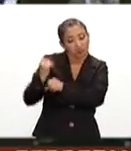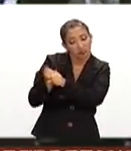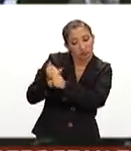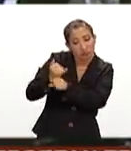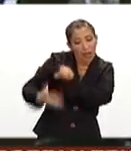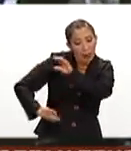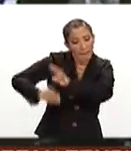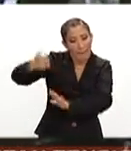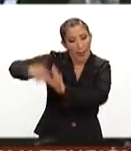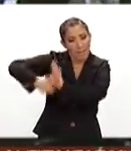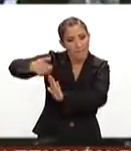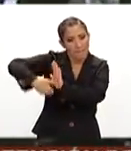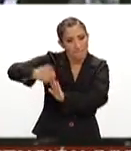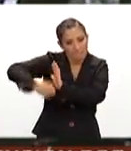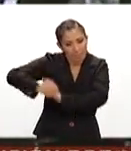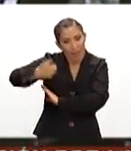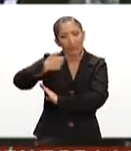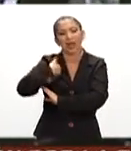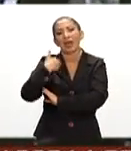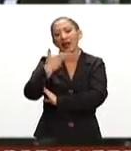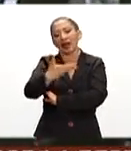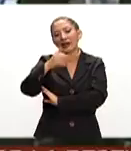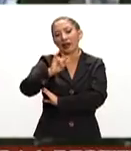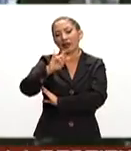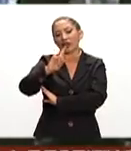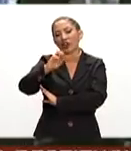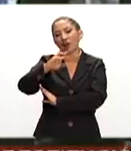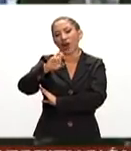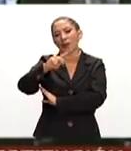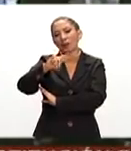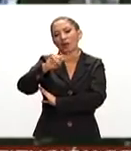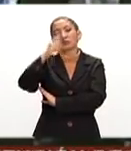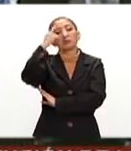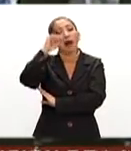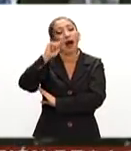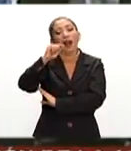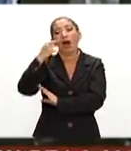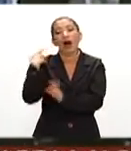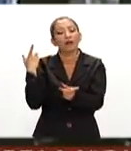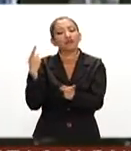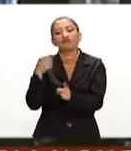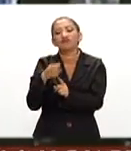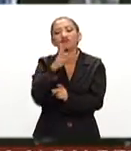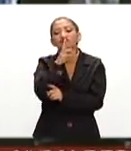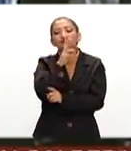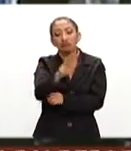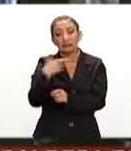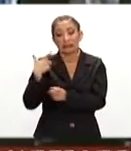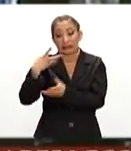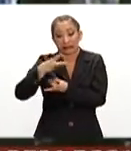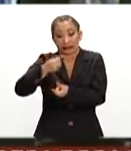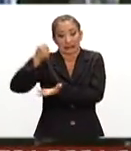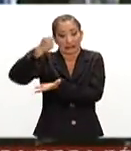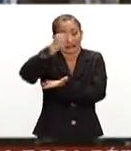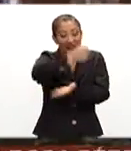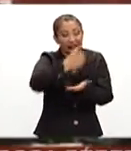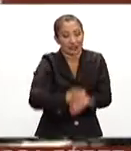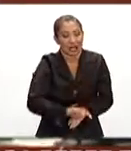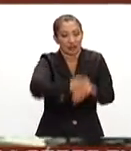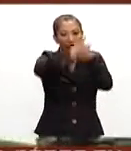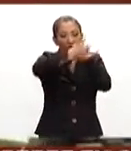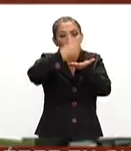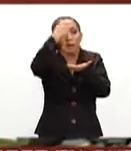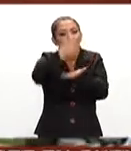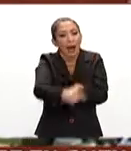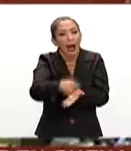y extracción de hidrocarburos, trayendo como consecuencia inversiones que incrementarían